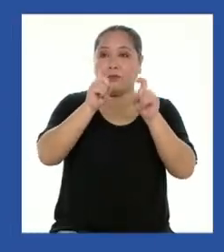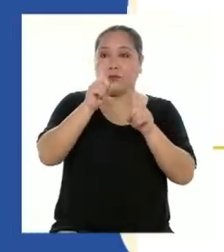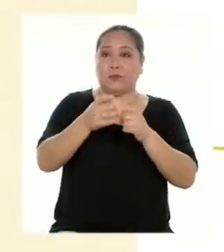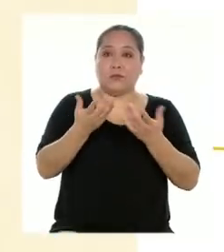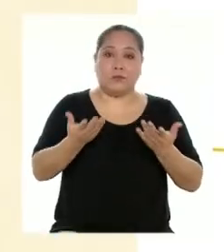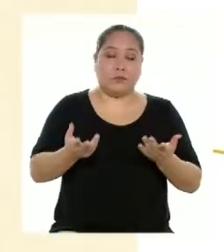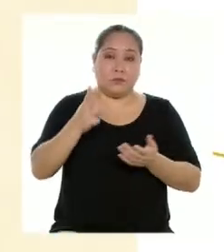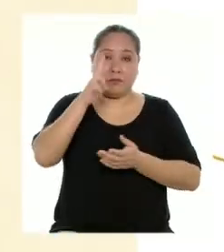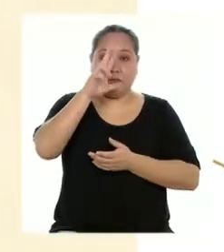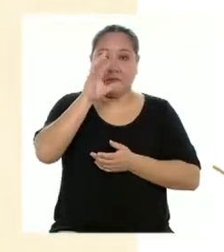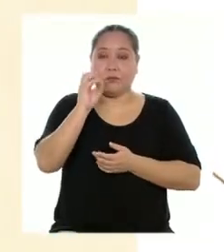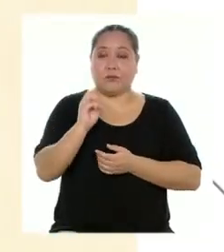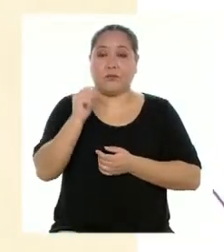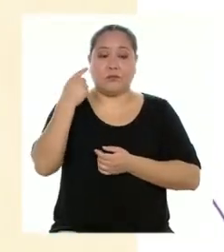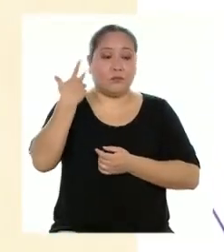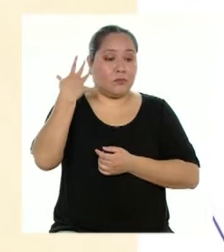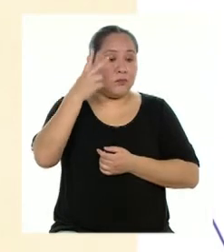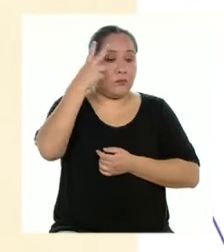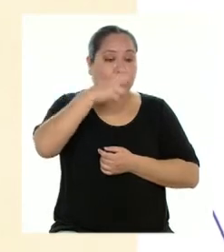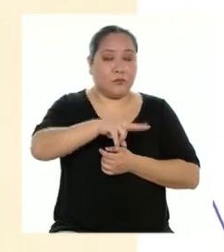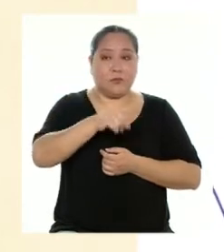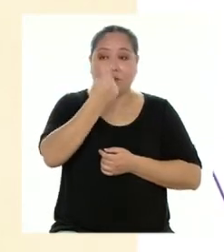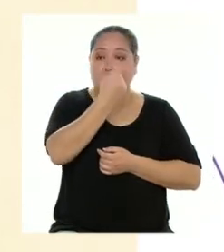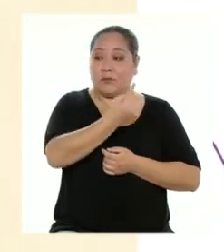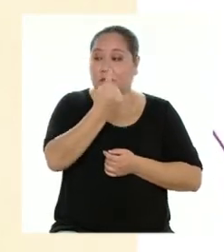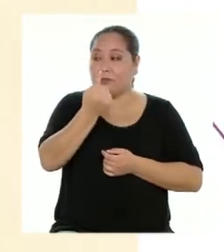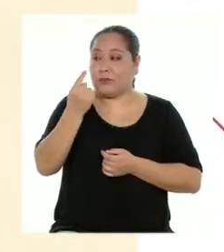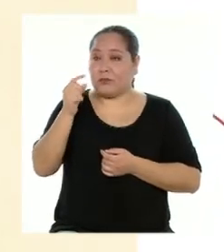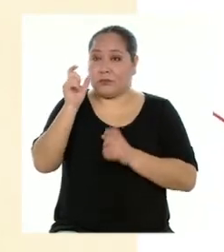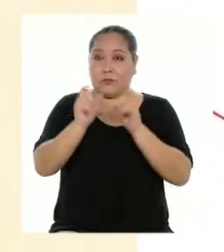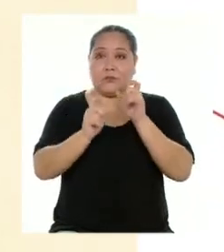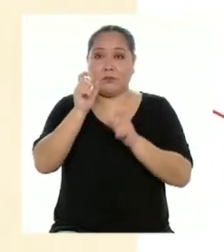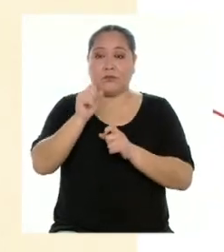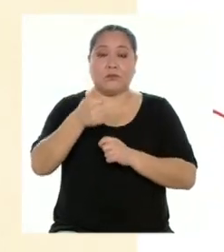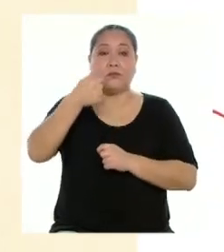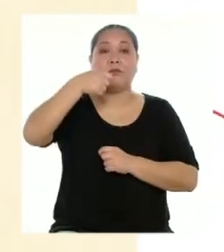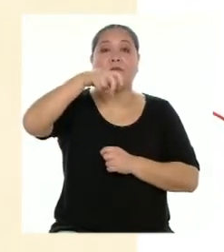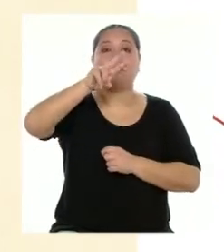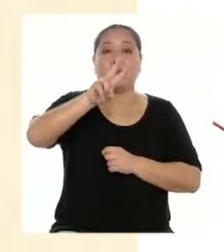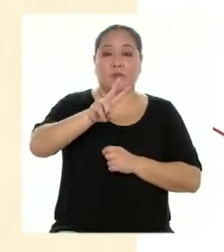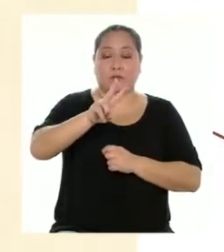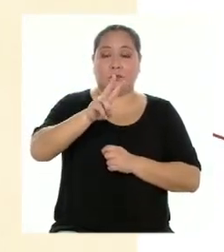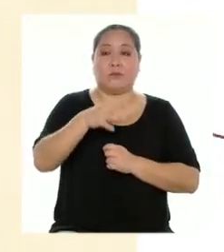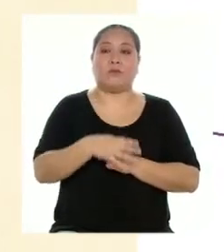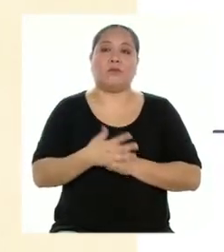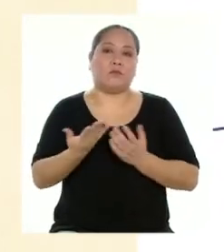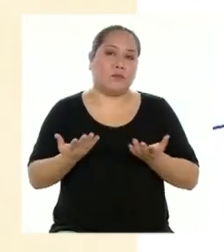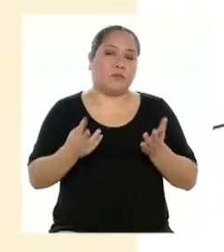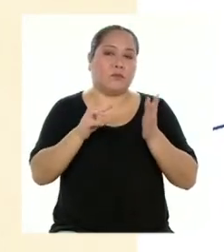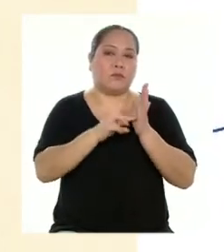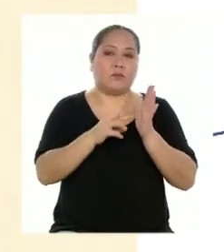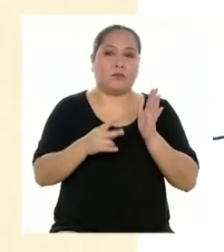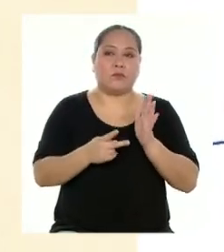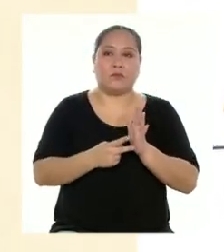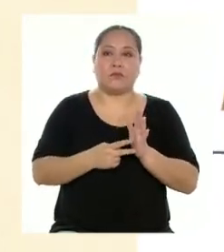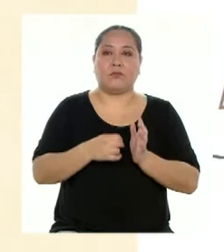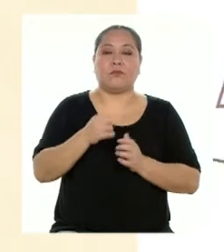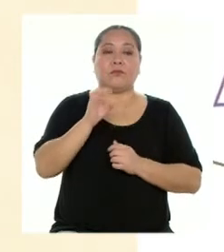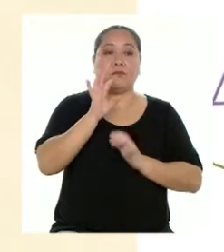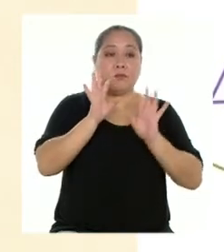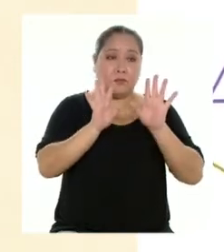30. Como vimos, esto nos da que cada persona representa 12 grados. Entonces, en mi caso, si